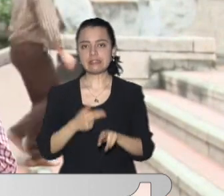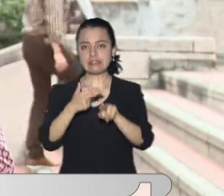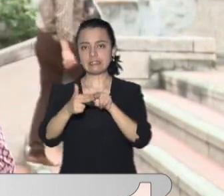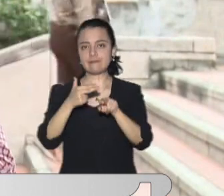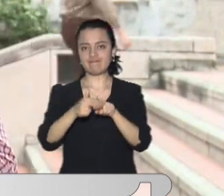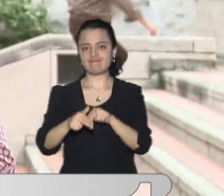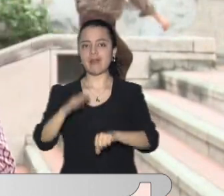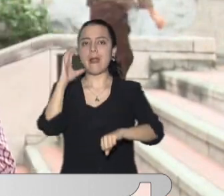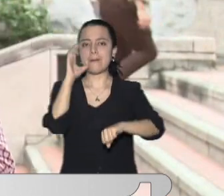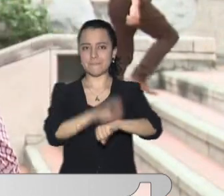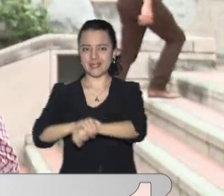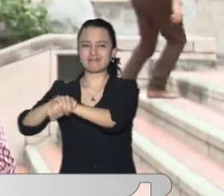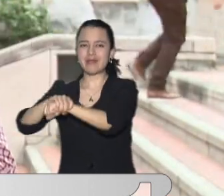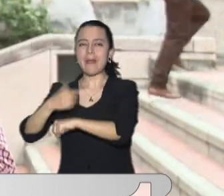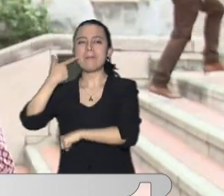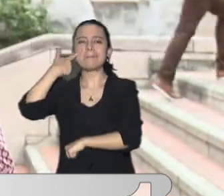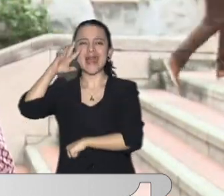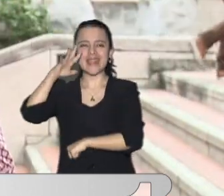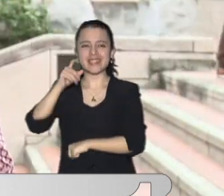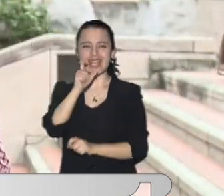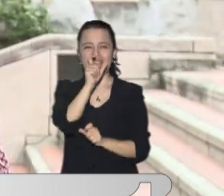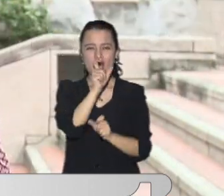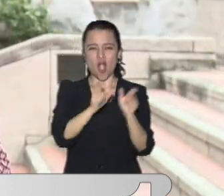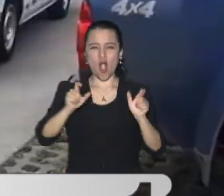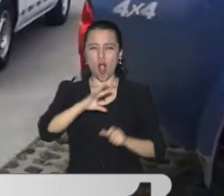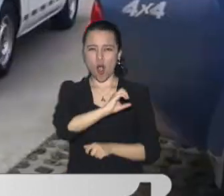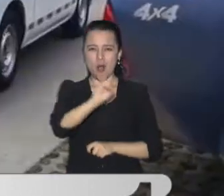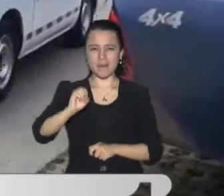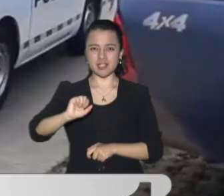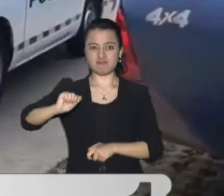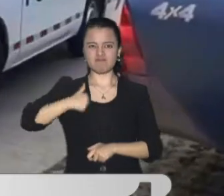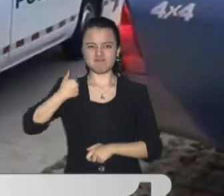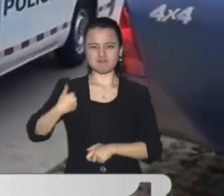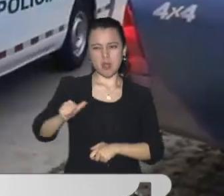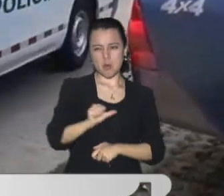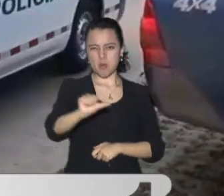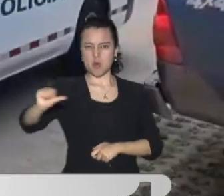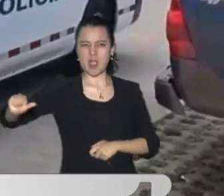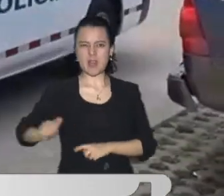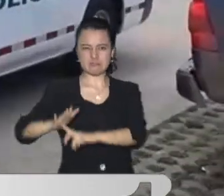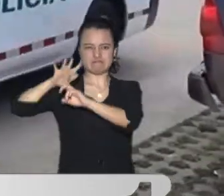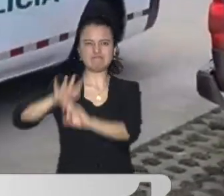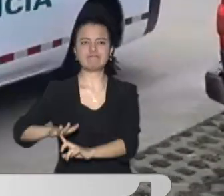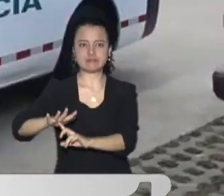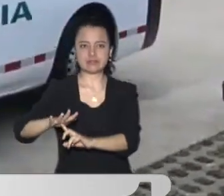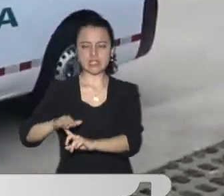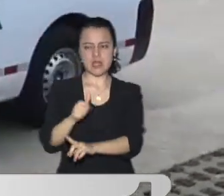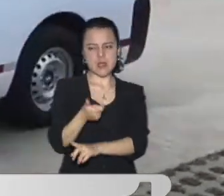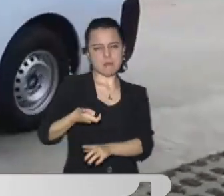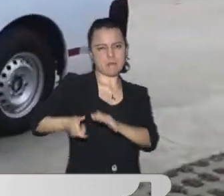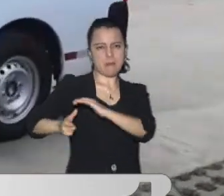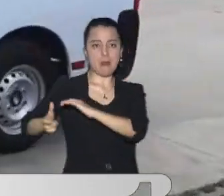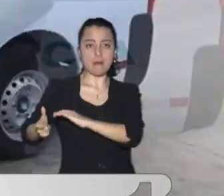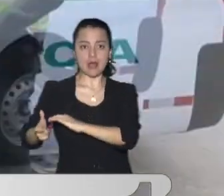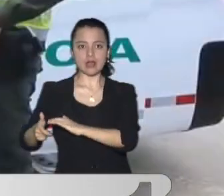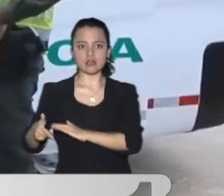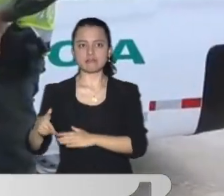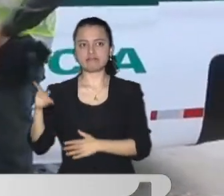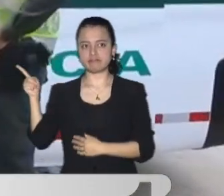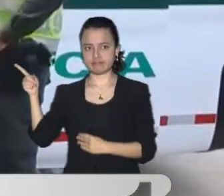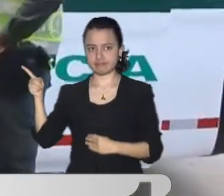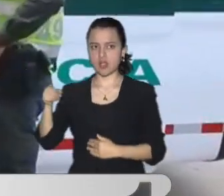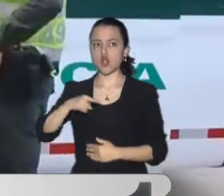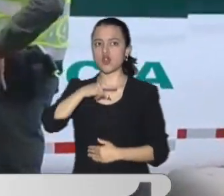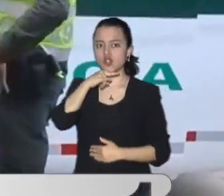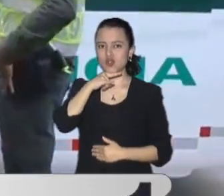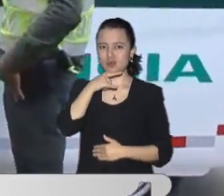3 presuntos feminicidas en el departamento. Gracias al pago de 5 millones de recompensa que ofrecía la alcaldía de Yumbo, fue